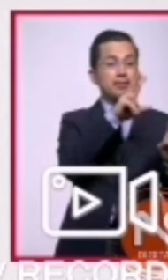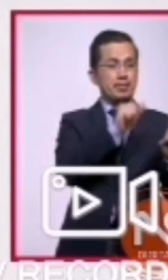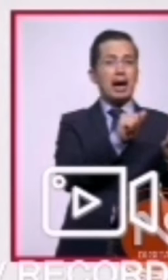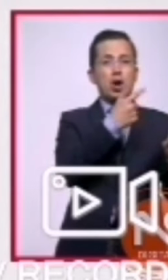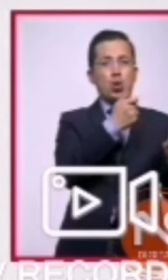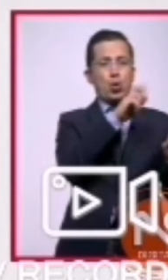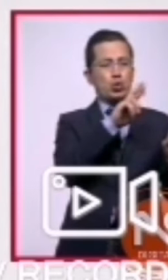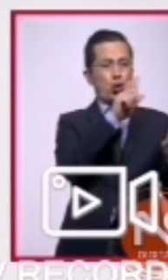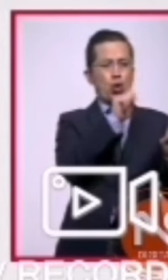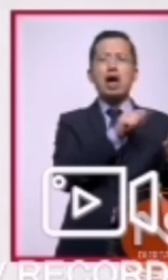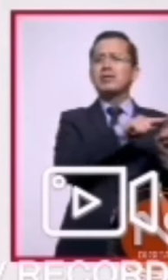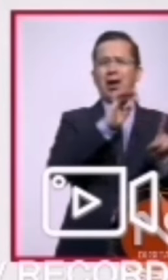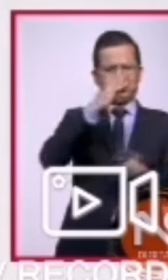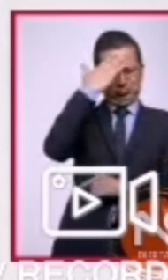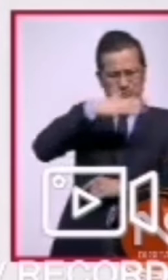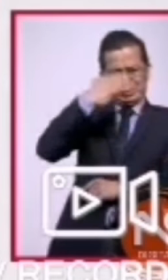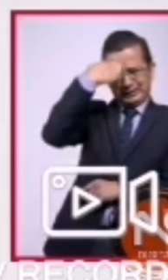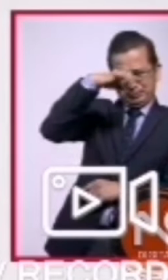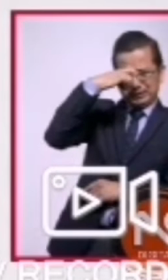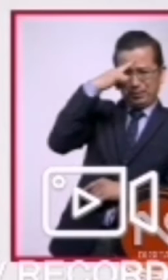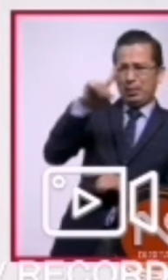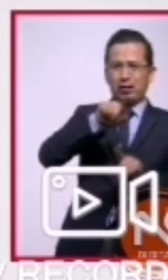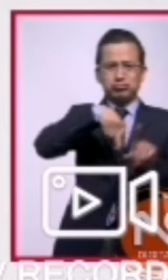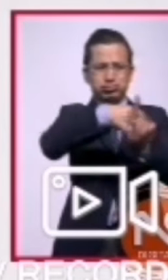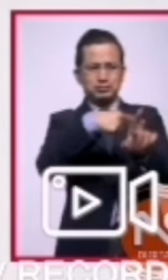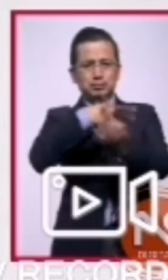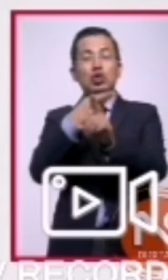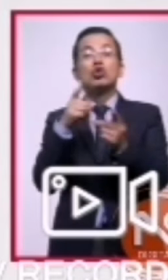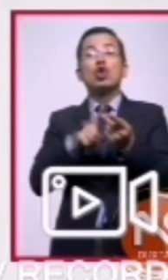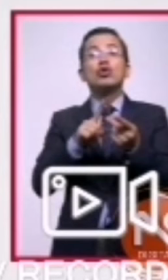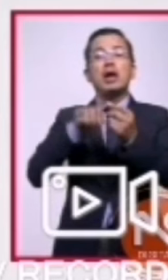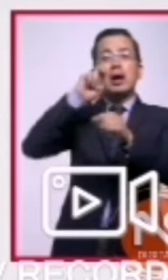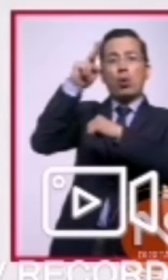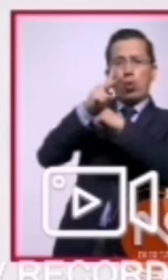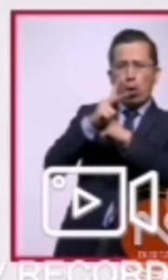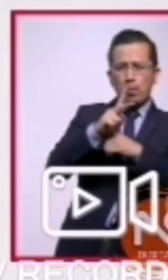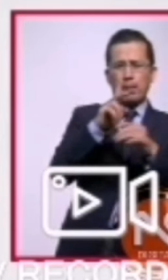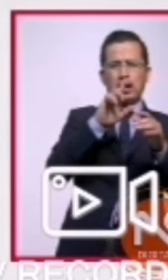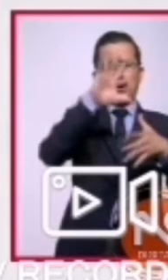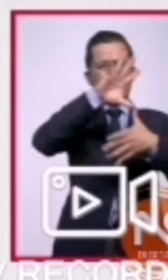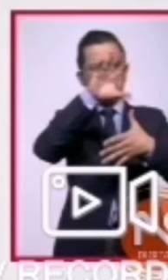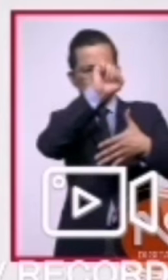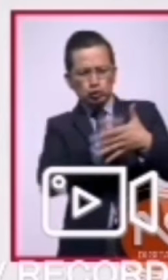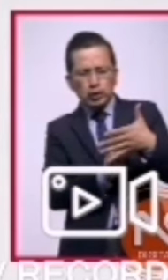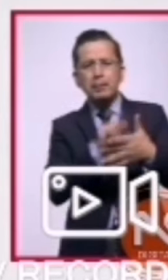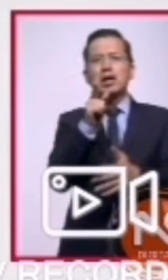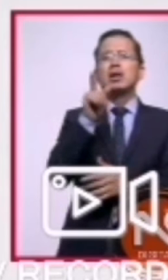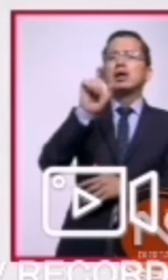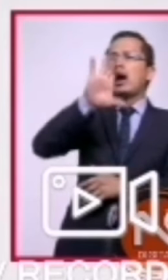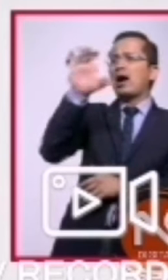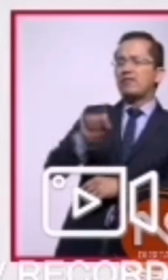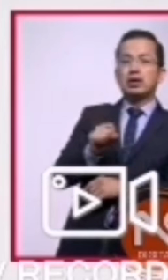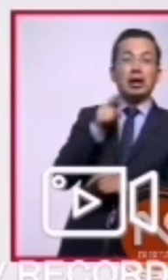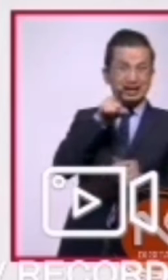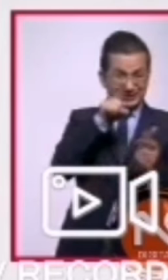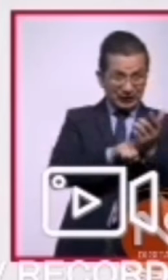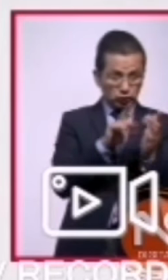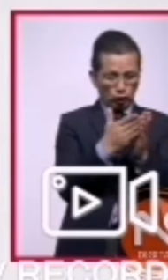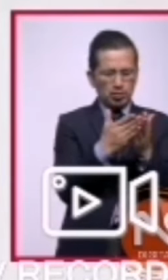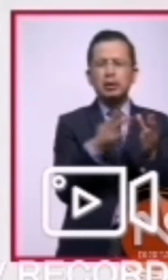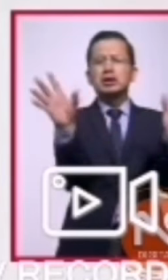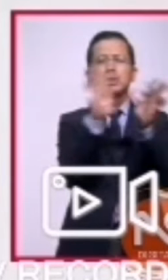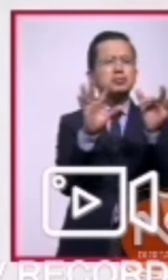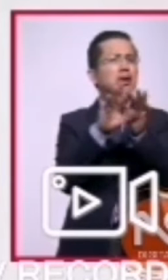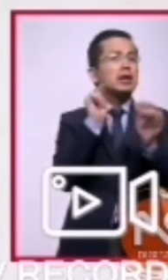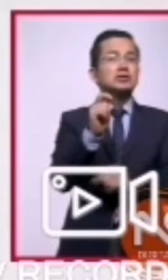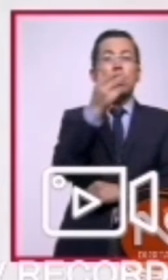en Sudamérica, Europa y África. En esta novela, publicada por Textofilia, se habla del machismo, del comercio sexual y de